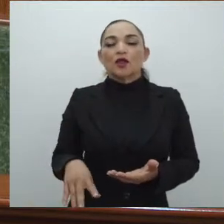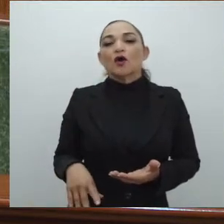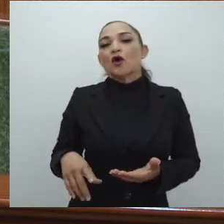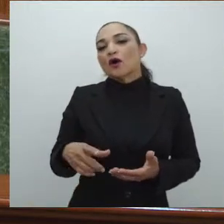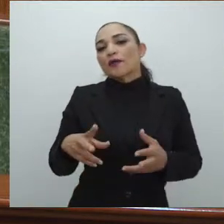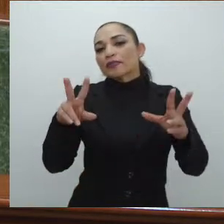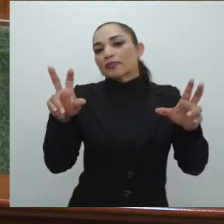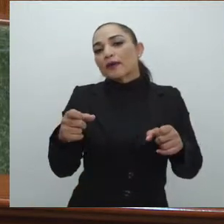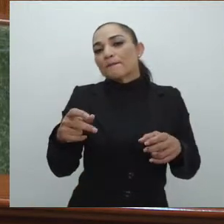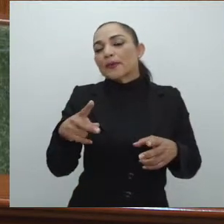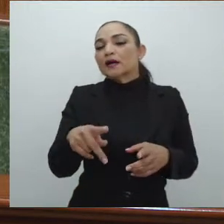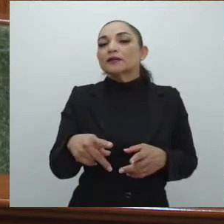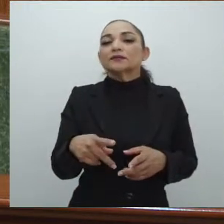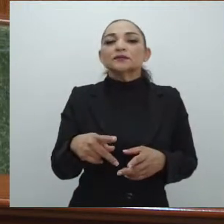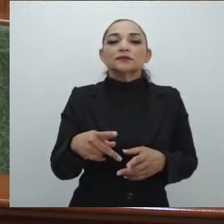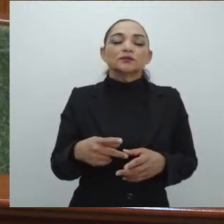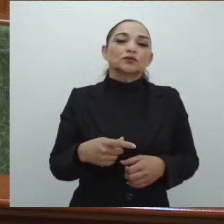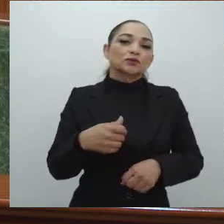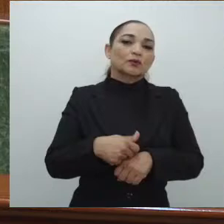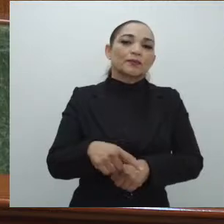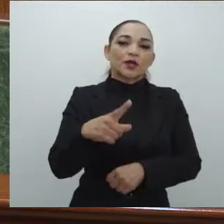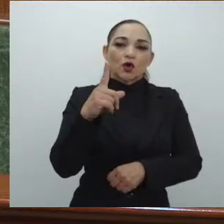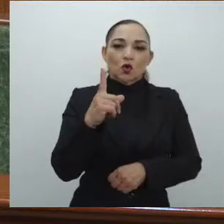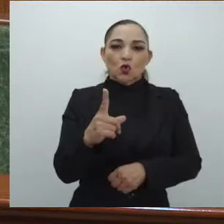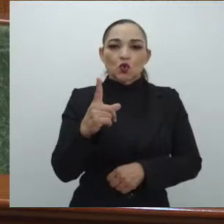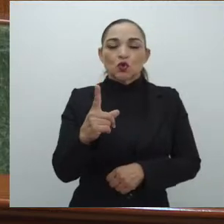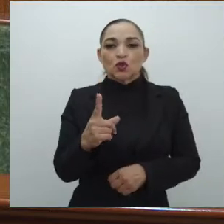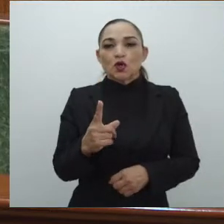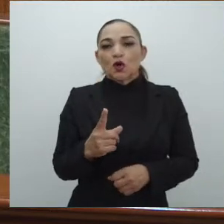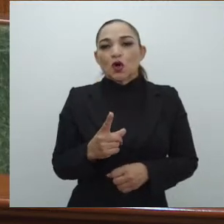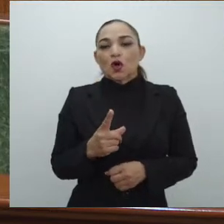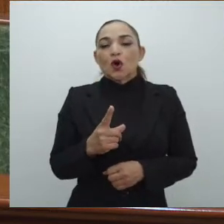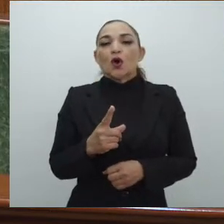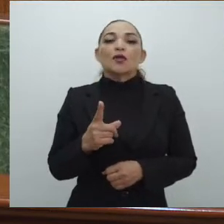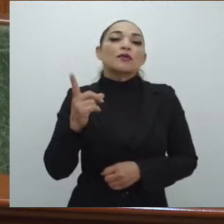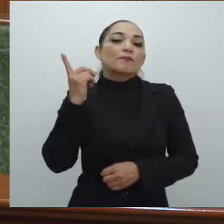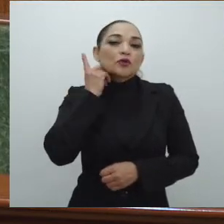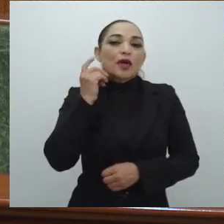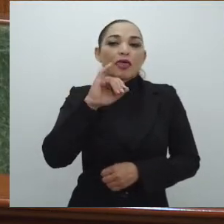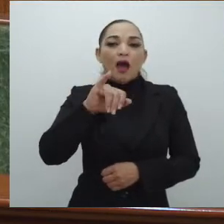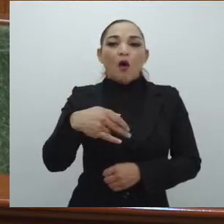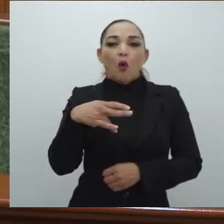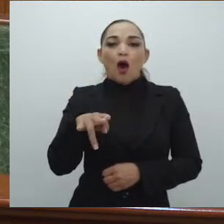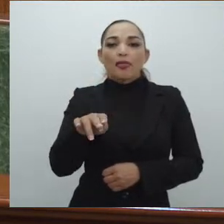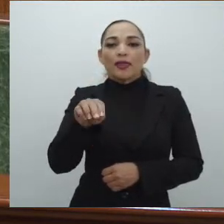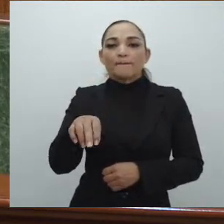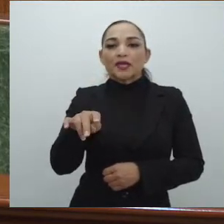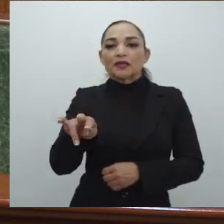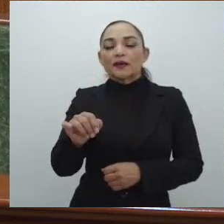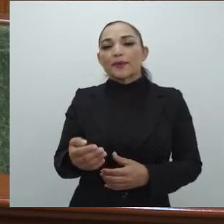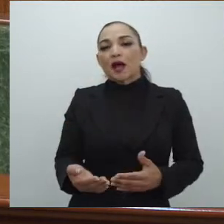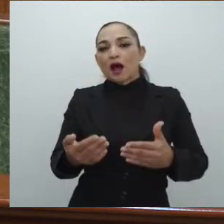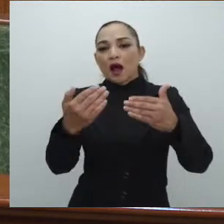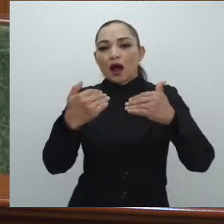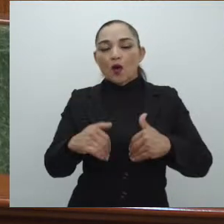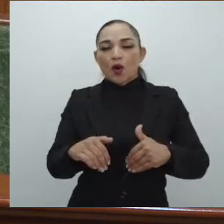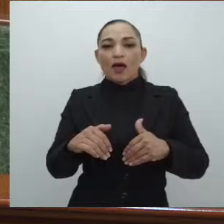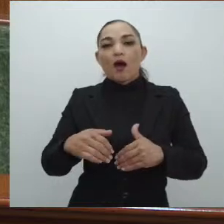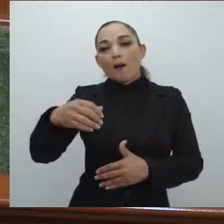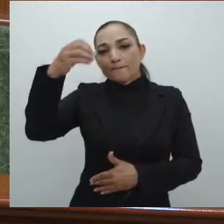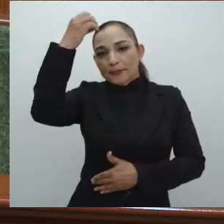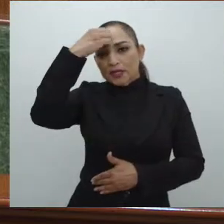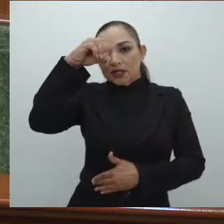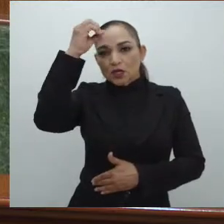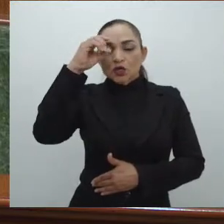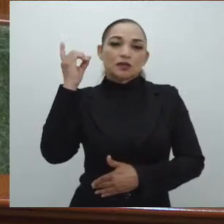número 1, posicionamiento de la diputada Juana Minerva Vázquez González, continuando con el posicionamiento de